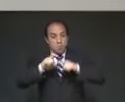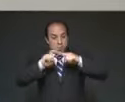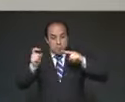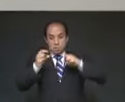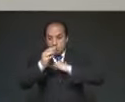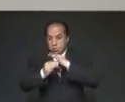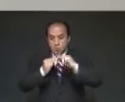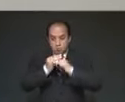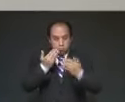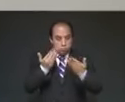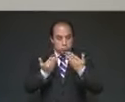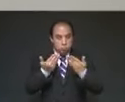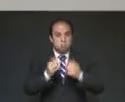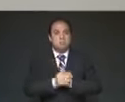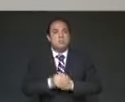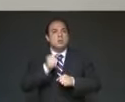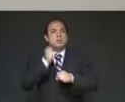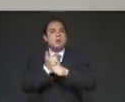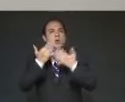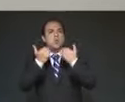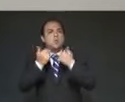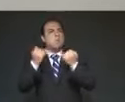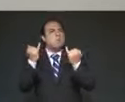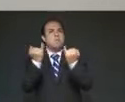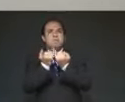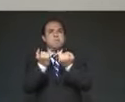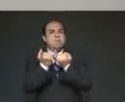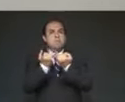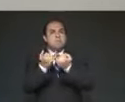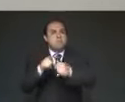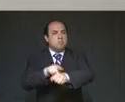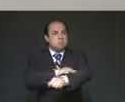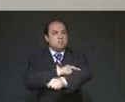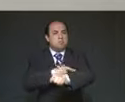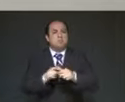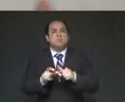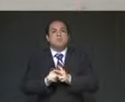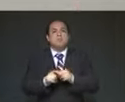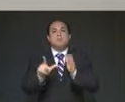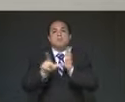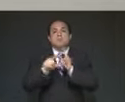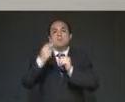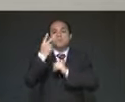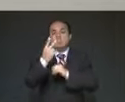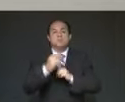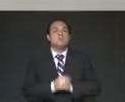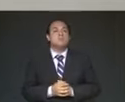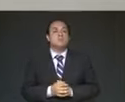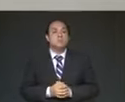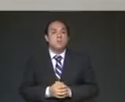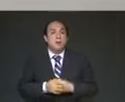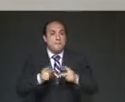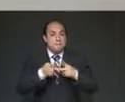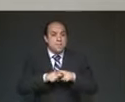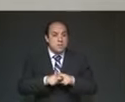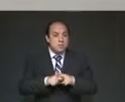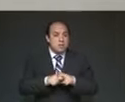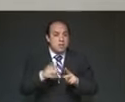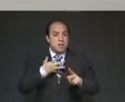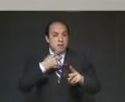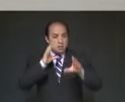mundo, y nos dimos cuenta que no había ninguno con la magnitud de la línea 2, empezamos a entablar